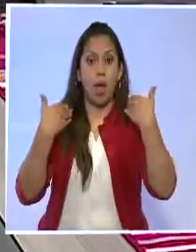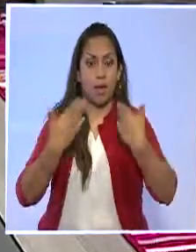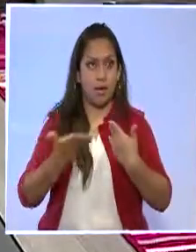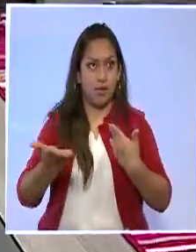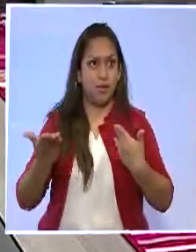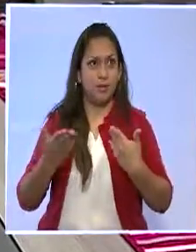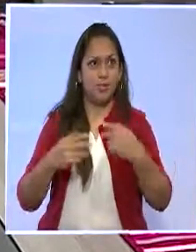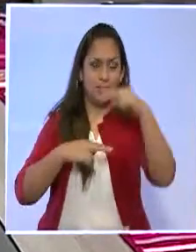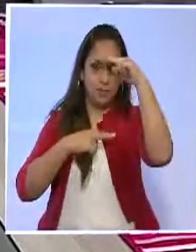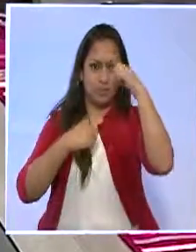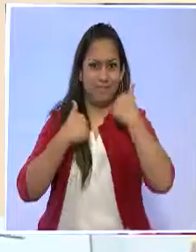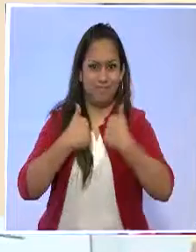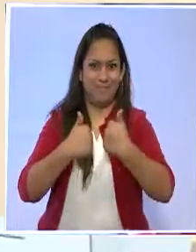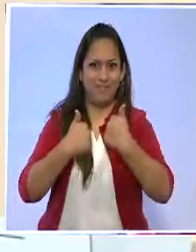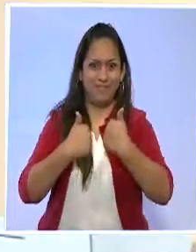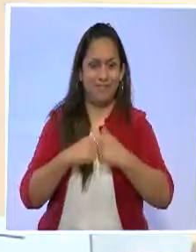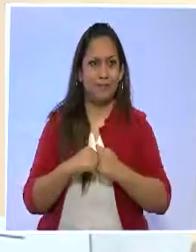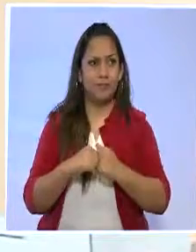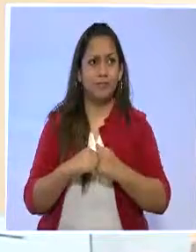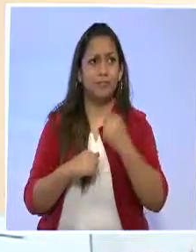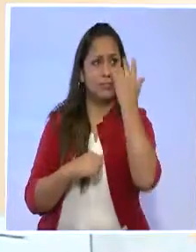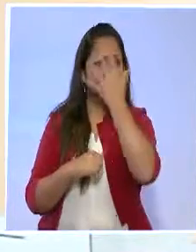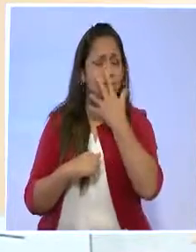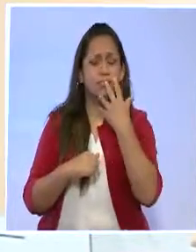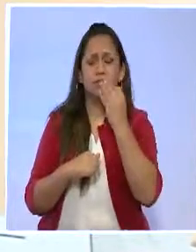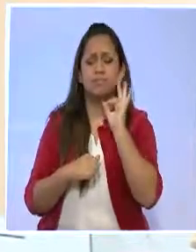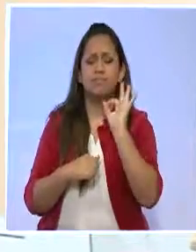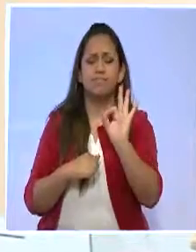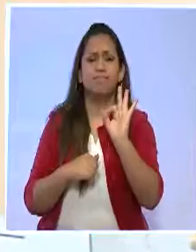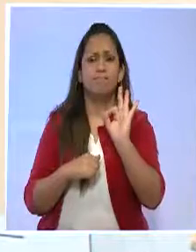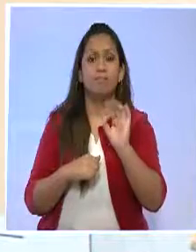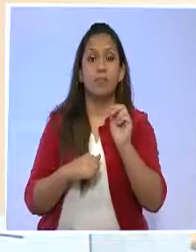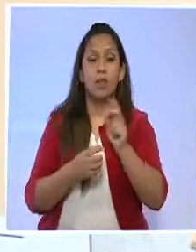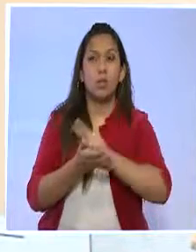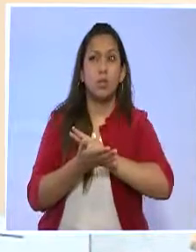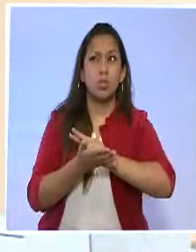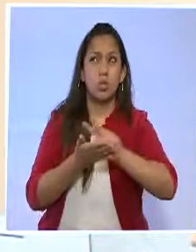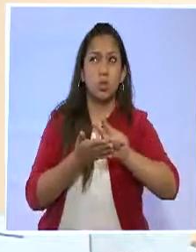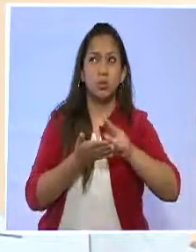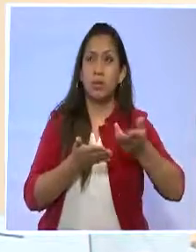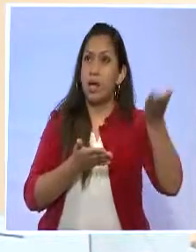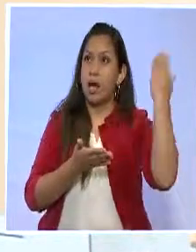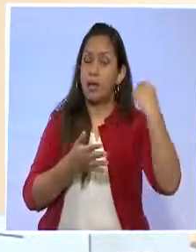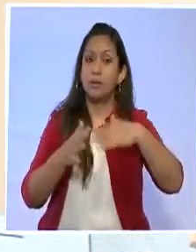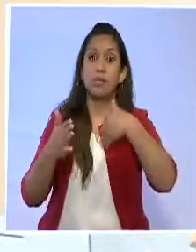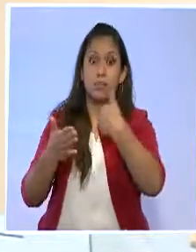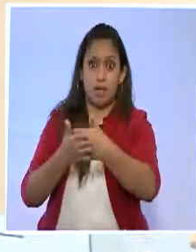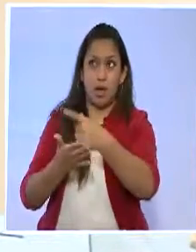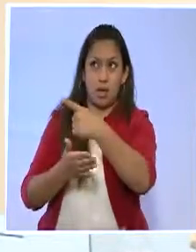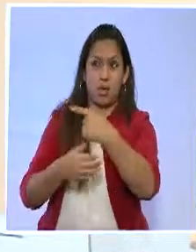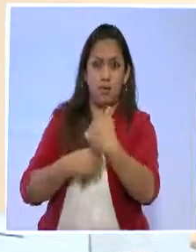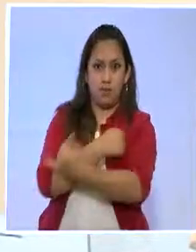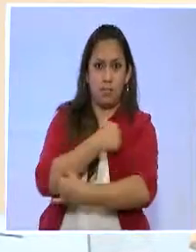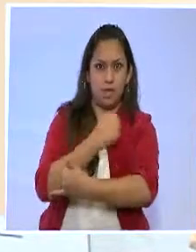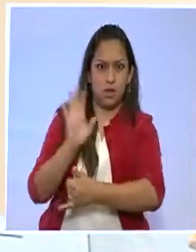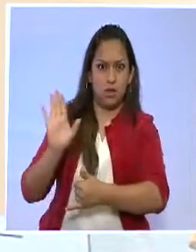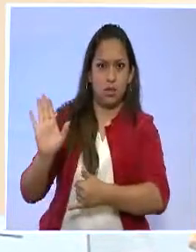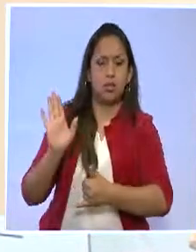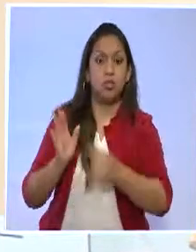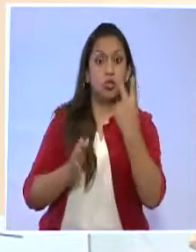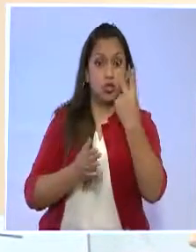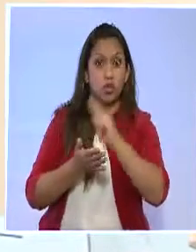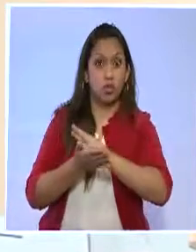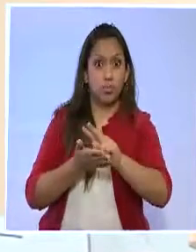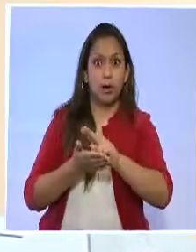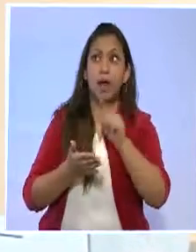noticias cultura porque dos semanas antes a mi llegada de la rush había estado justamente pamela